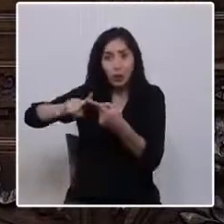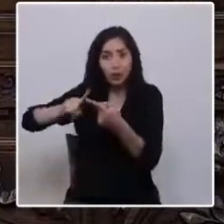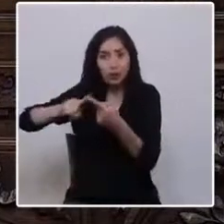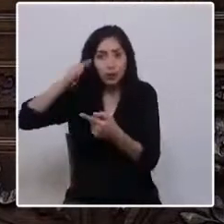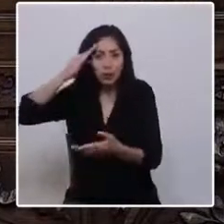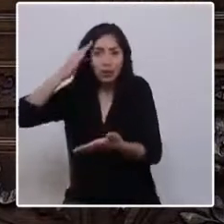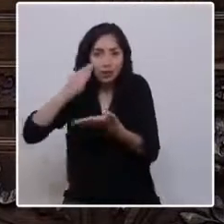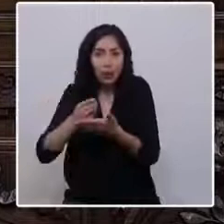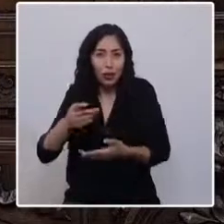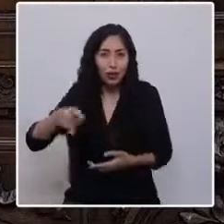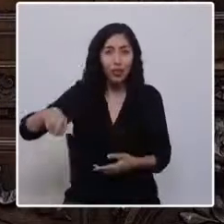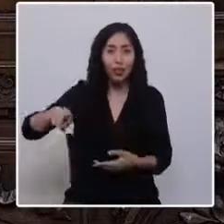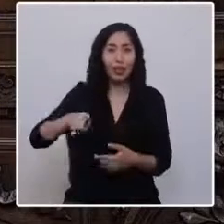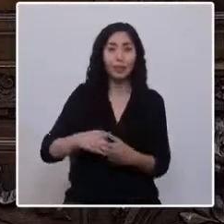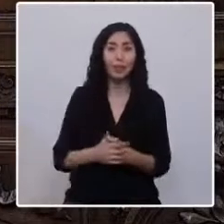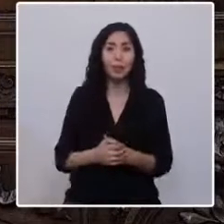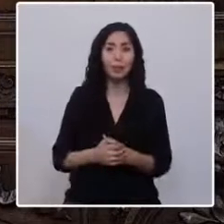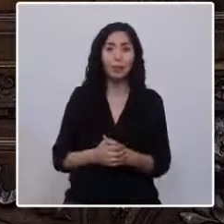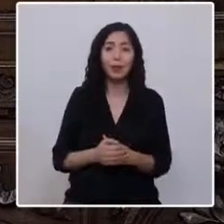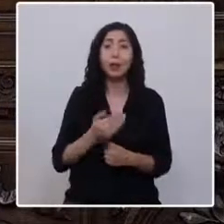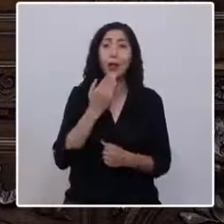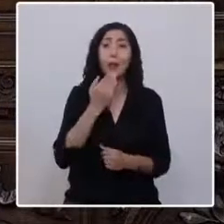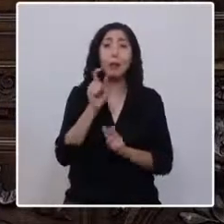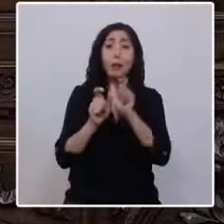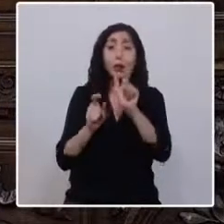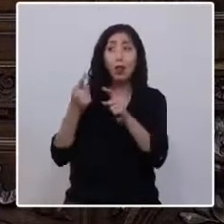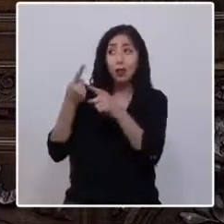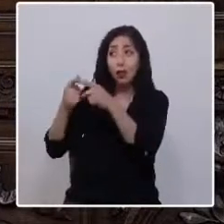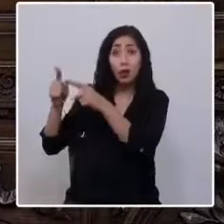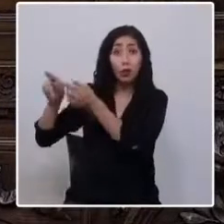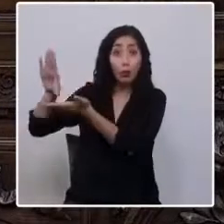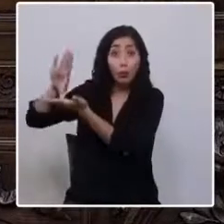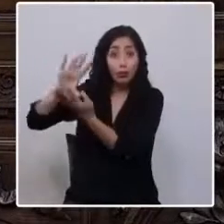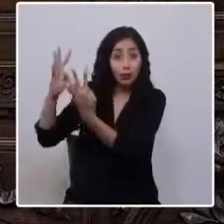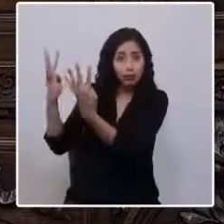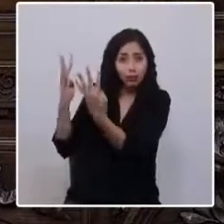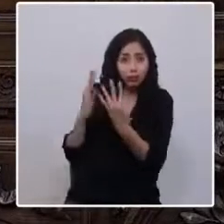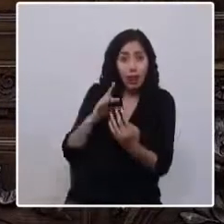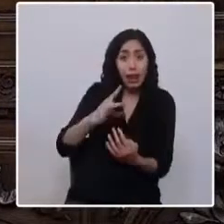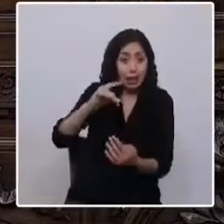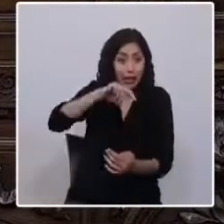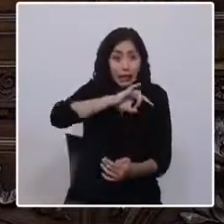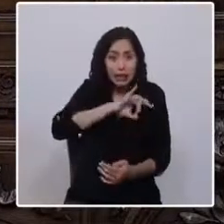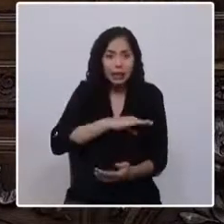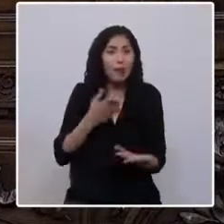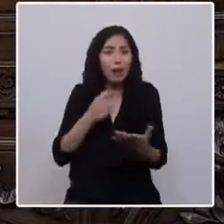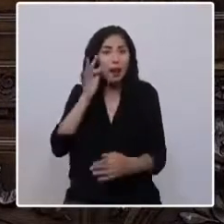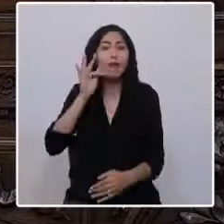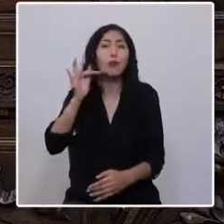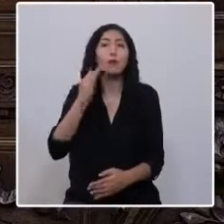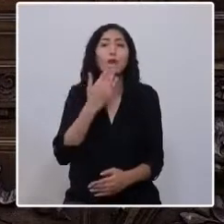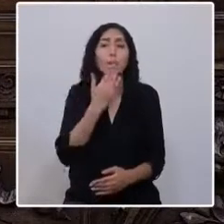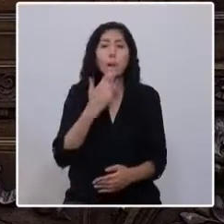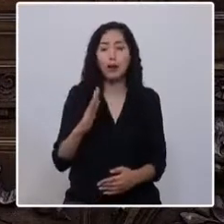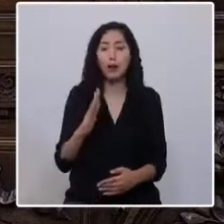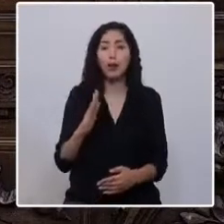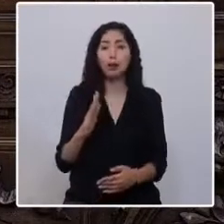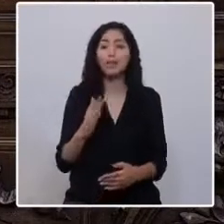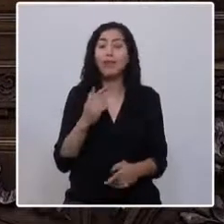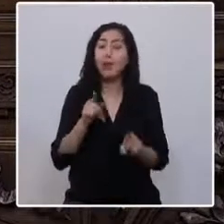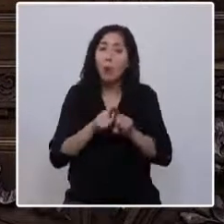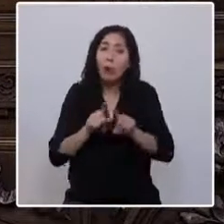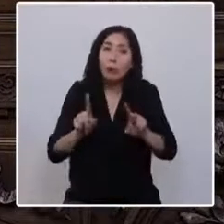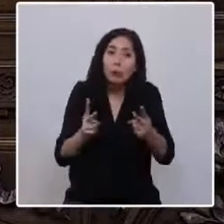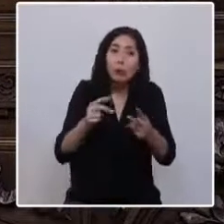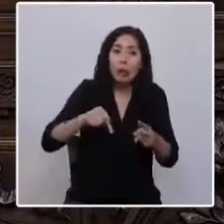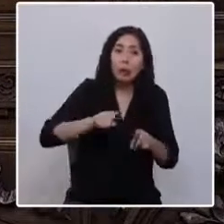afectan. A las personas migrantes que eligen este país para buscar un futuro mejor y que sobreviven en el territorio a pesar de las